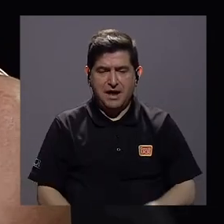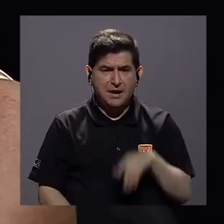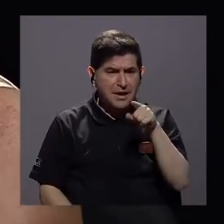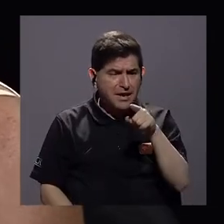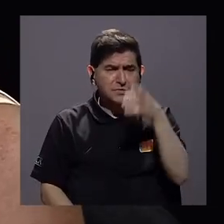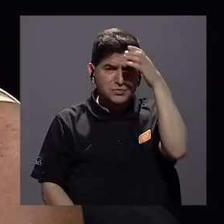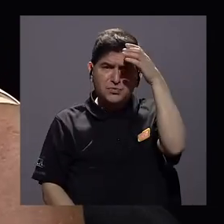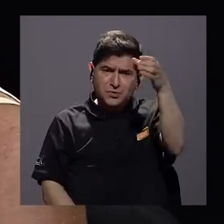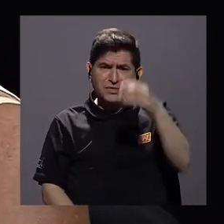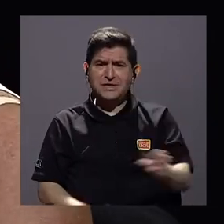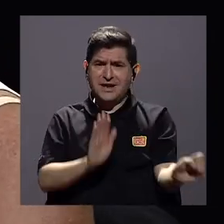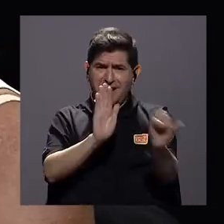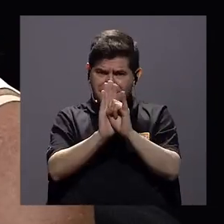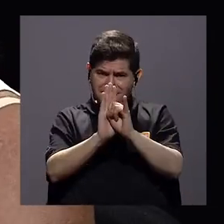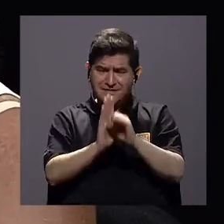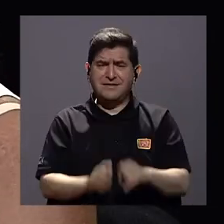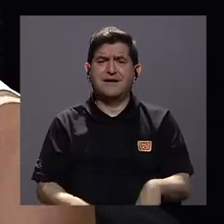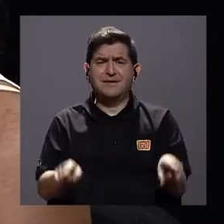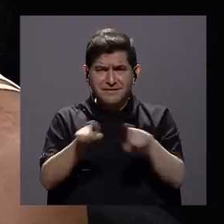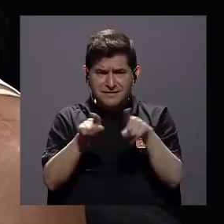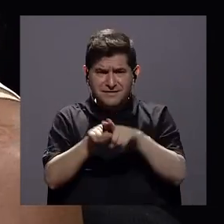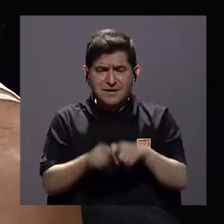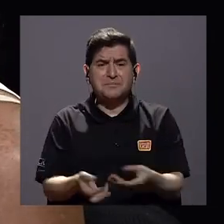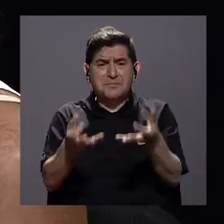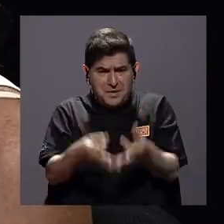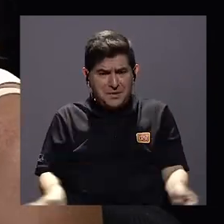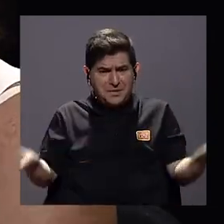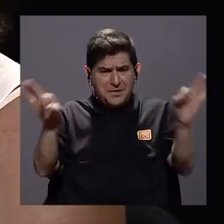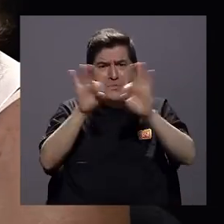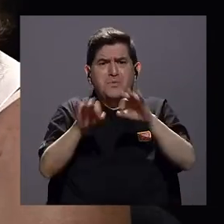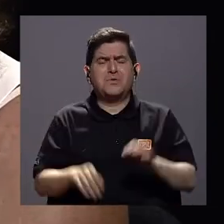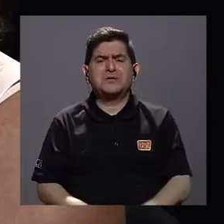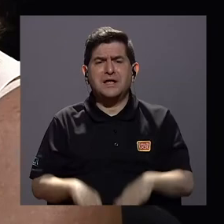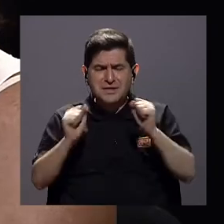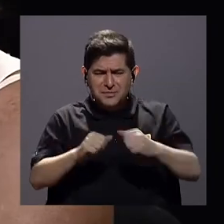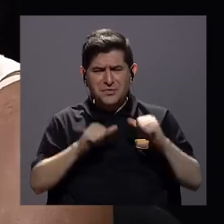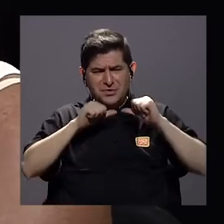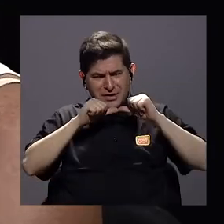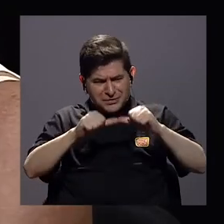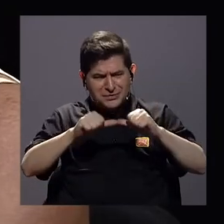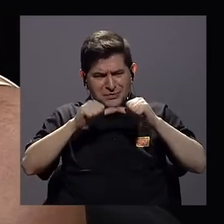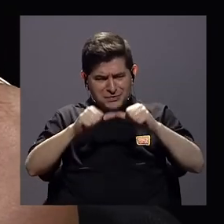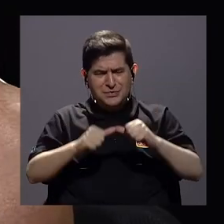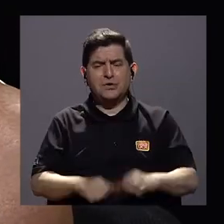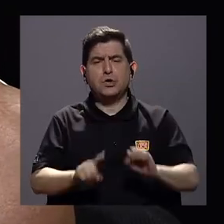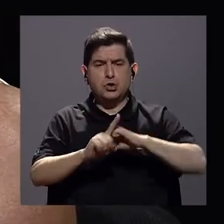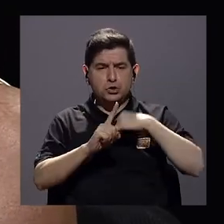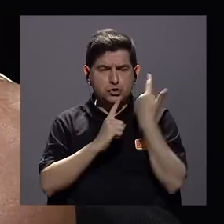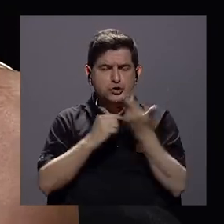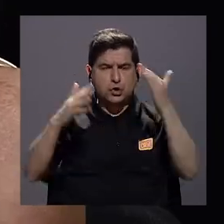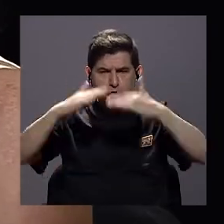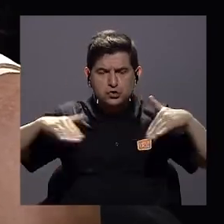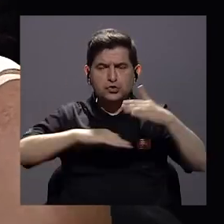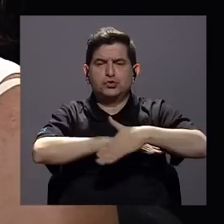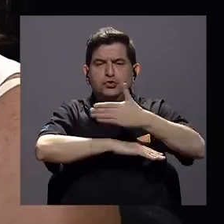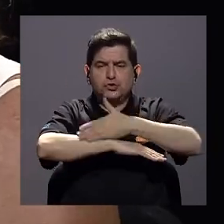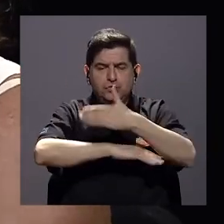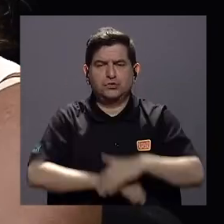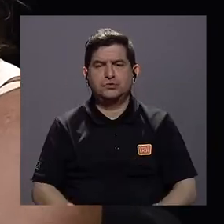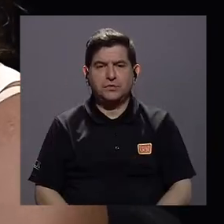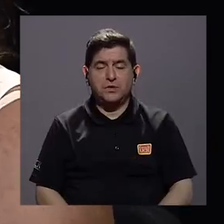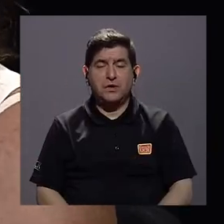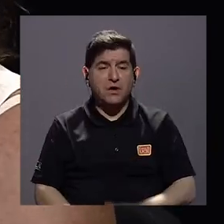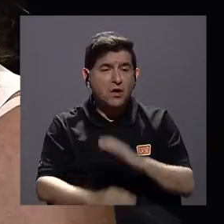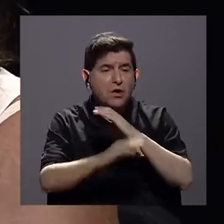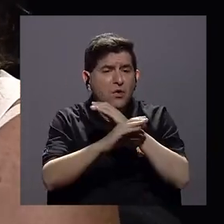cultural, de identidad y que además es fundamental para la resiliencia social y ambiental de nuestras costas. ¿Quién más va